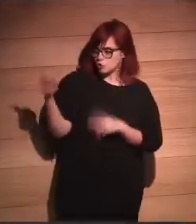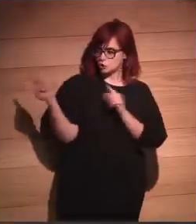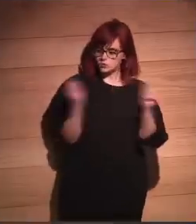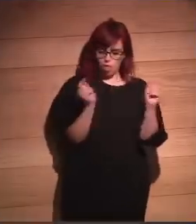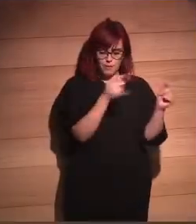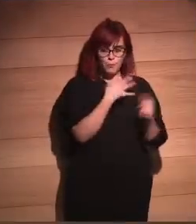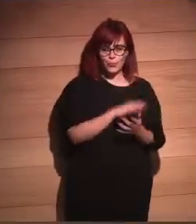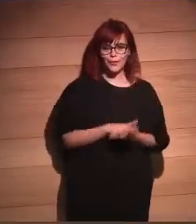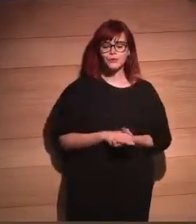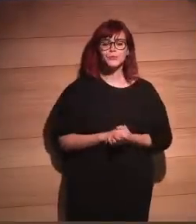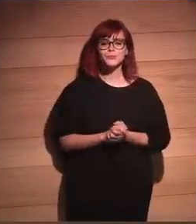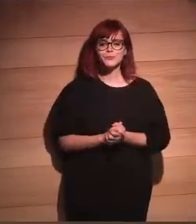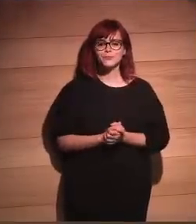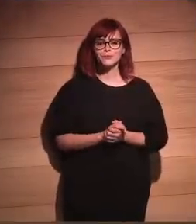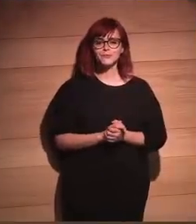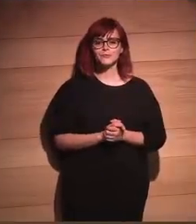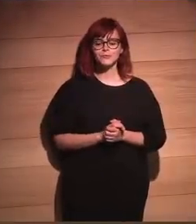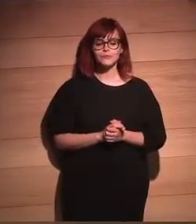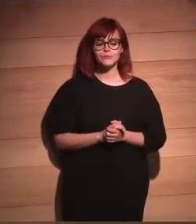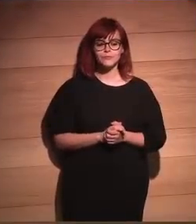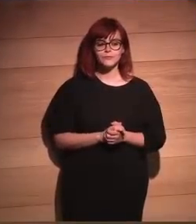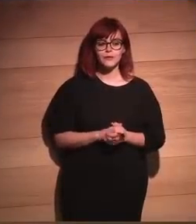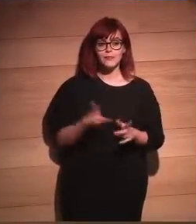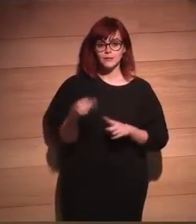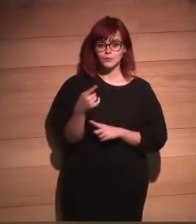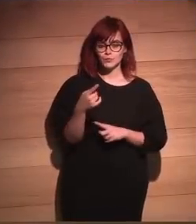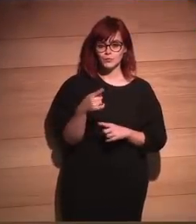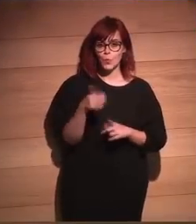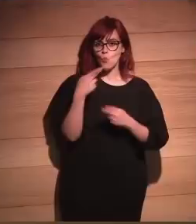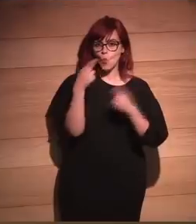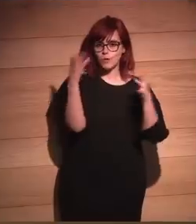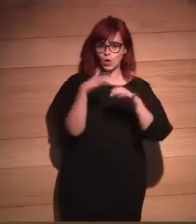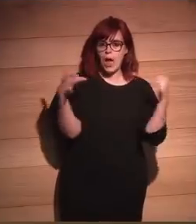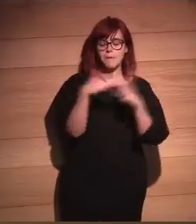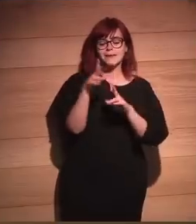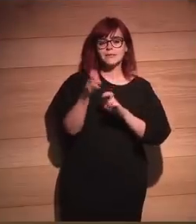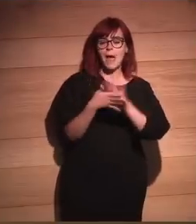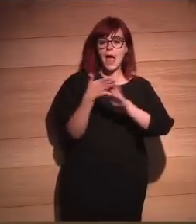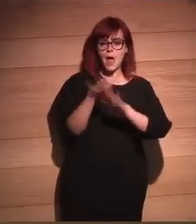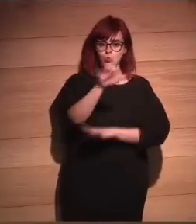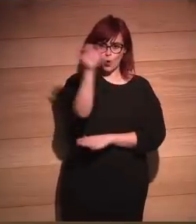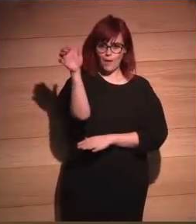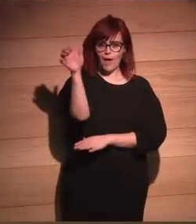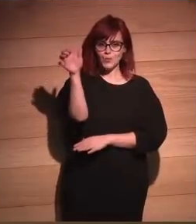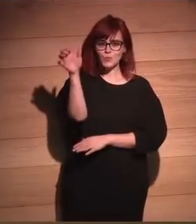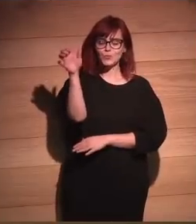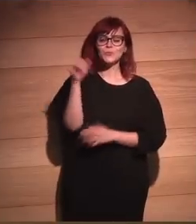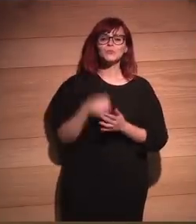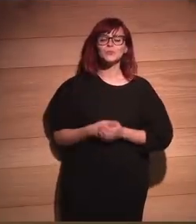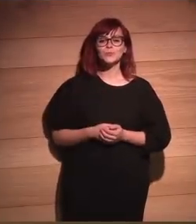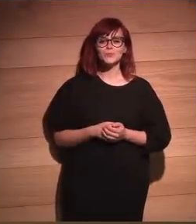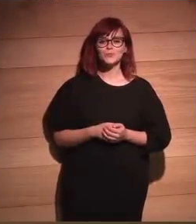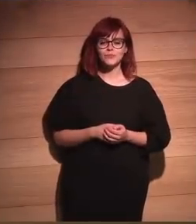¿no? Yo quería... Y después daremos paso al público. El tema de Europa, ¿no? Que me parece que has tocado un